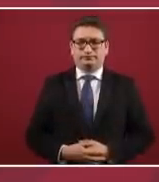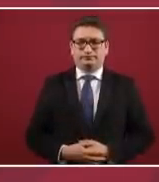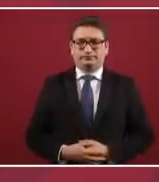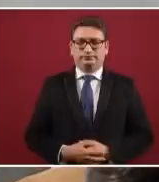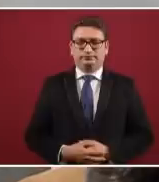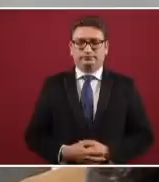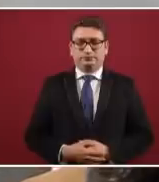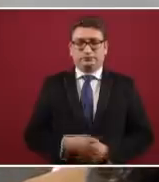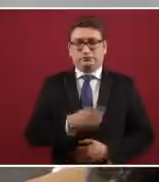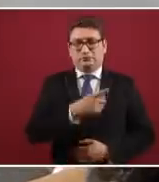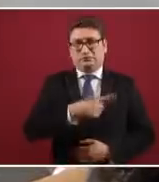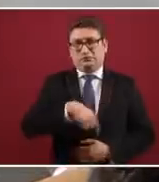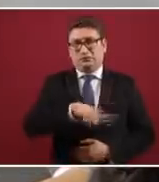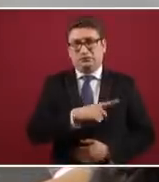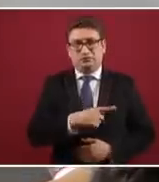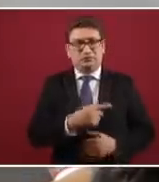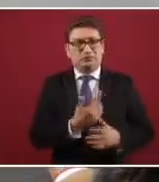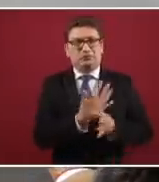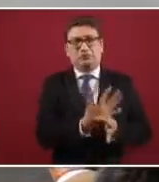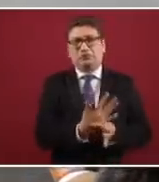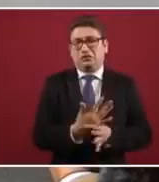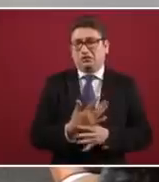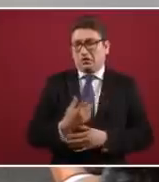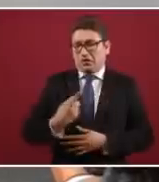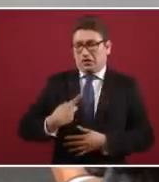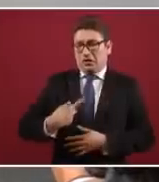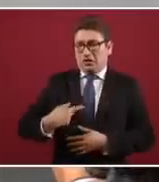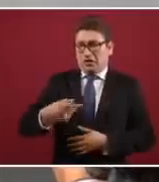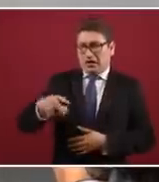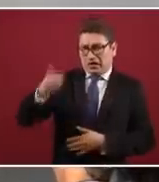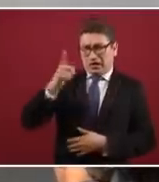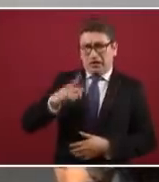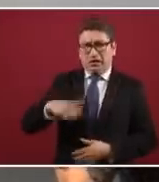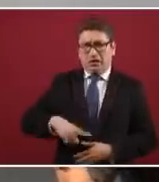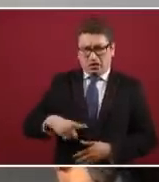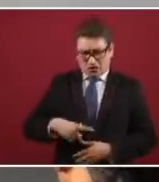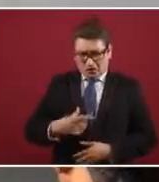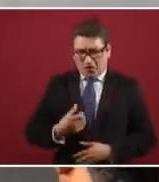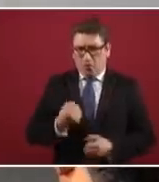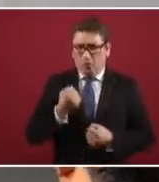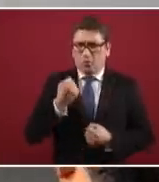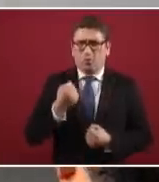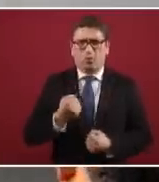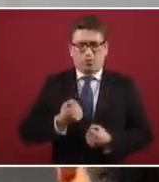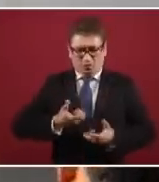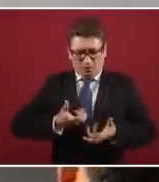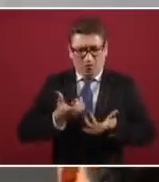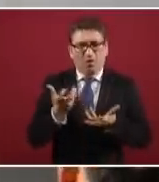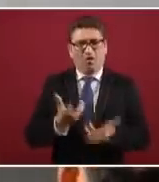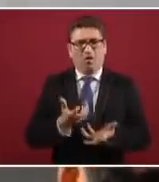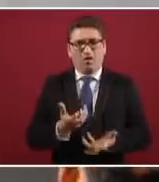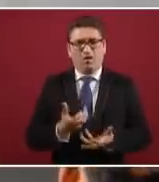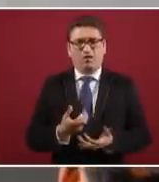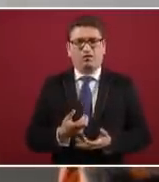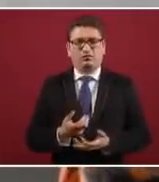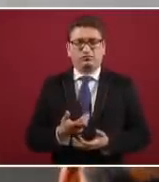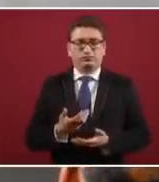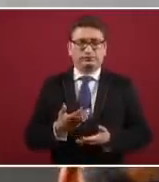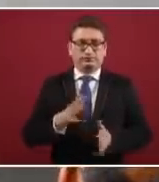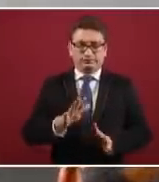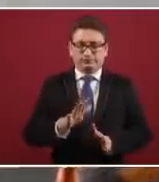usar la mano dura, porque así es esto. Yo lo que